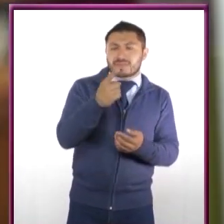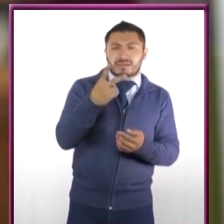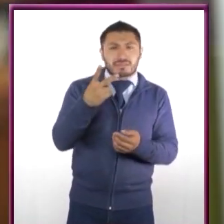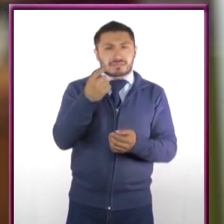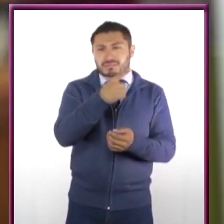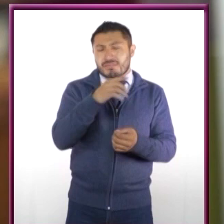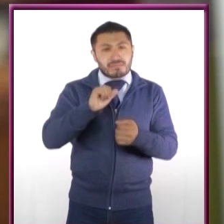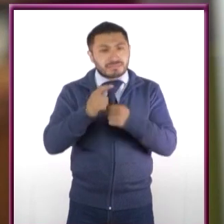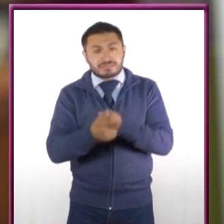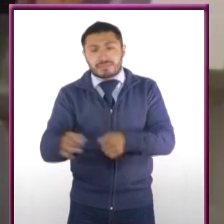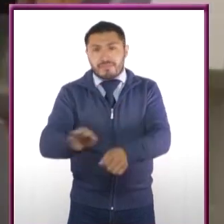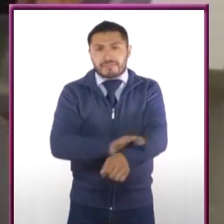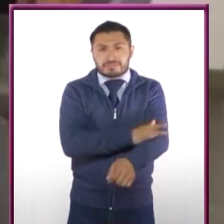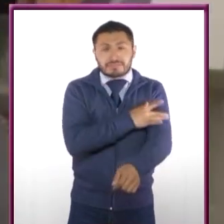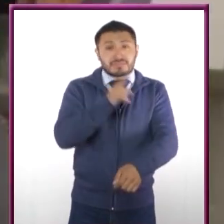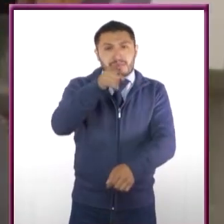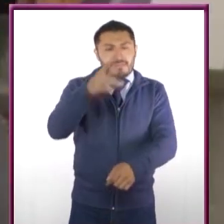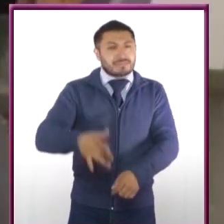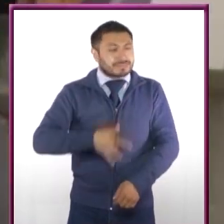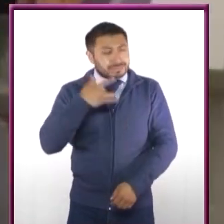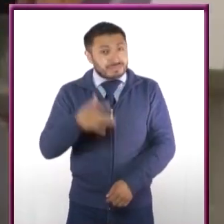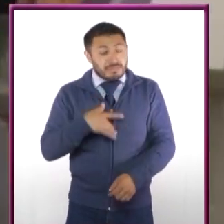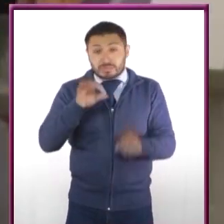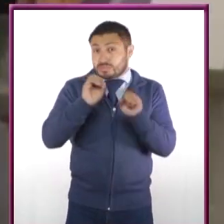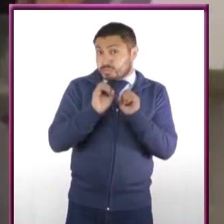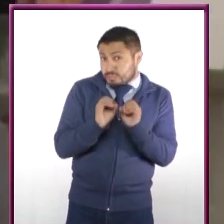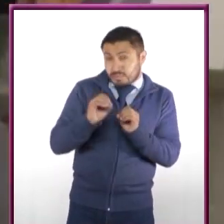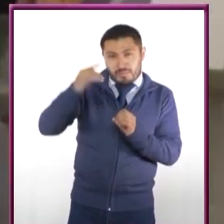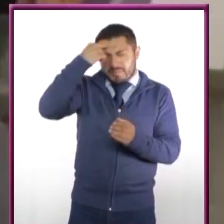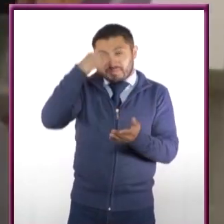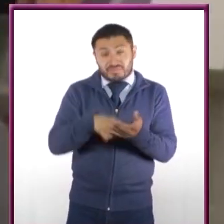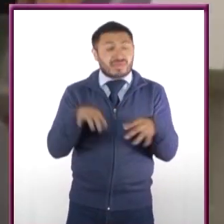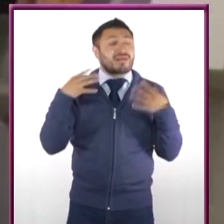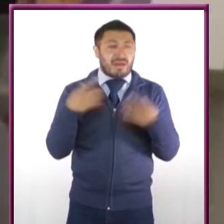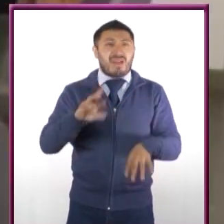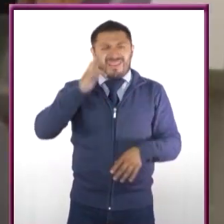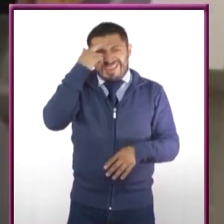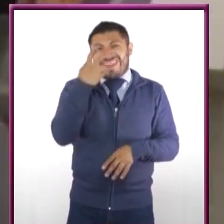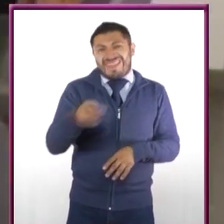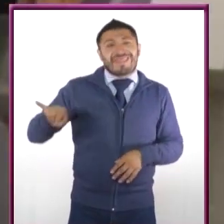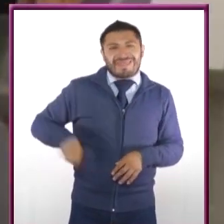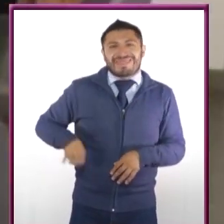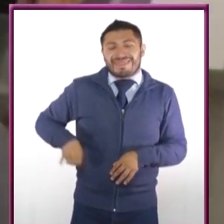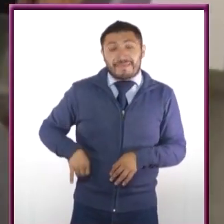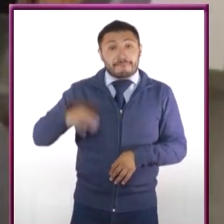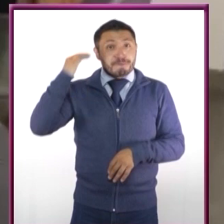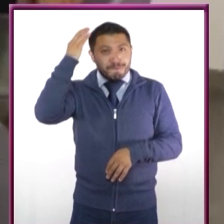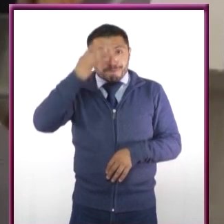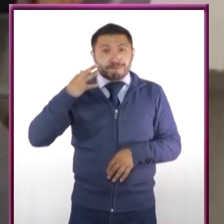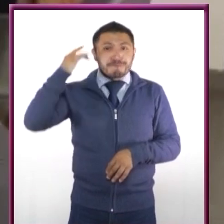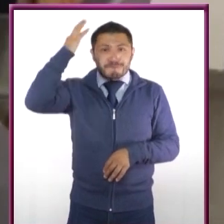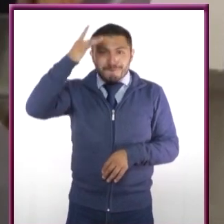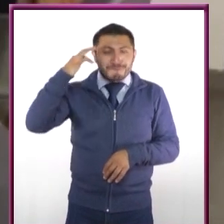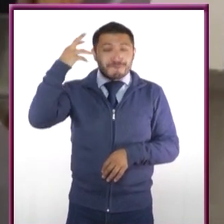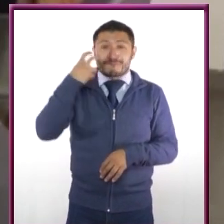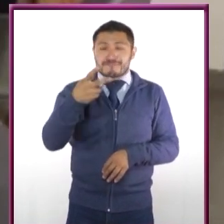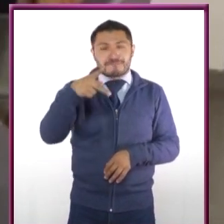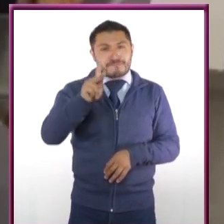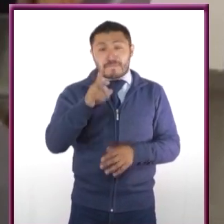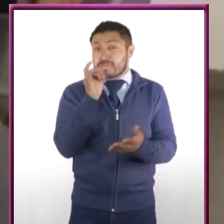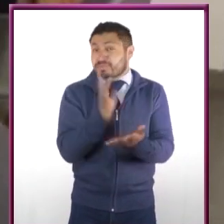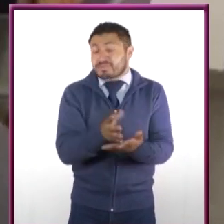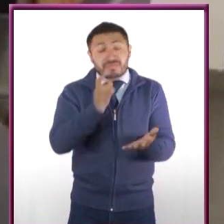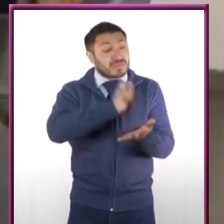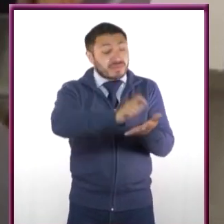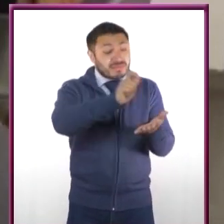una emoción que se les haya hecho interesante por algo, como para analizarla, ¿sí? Pero no